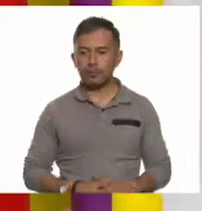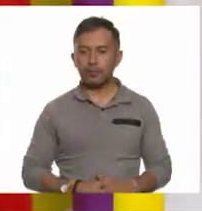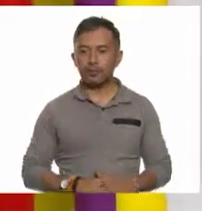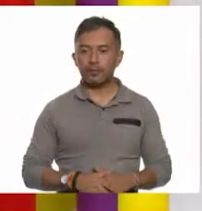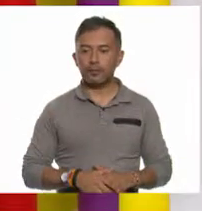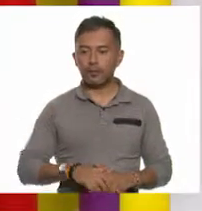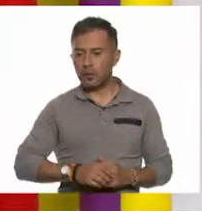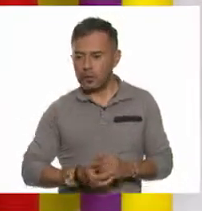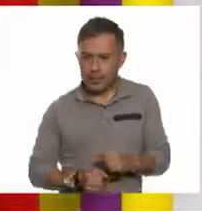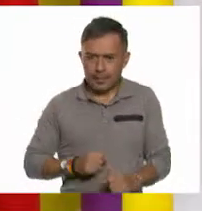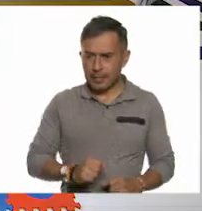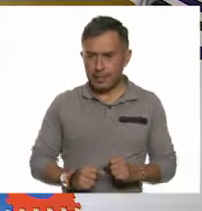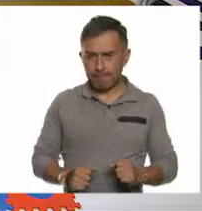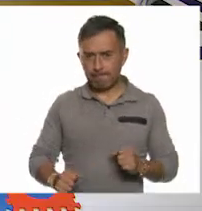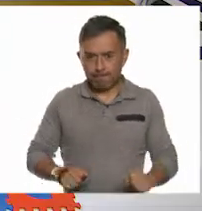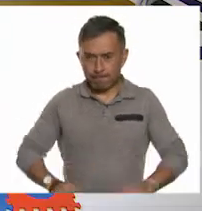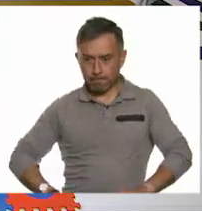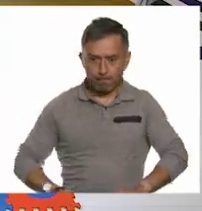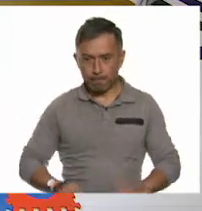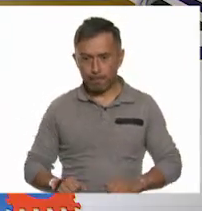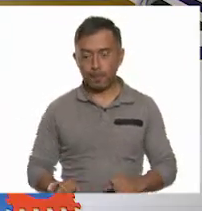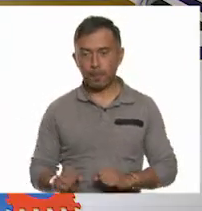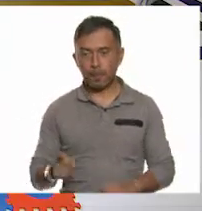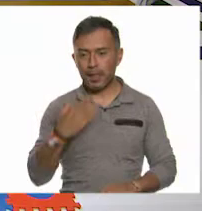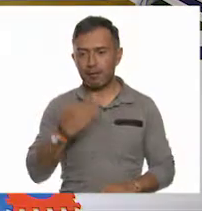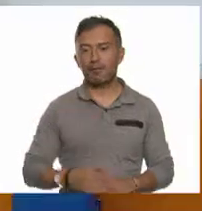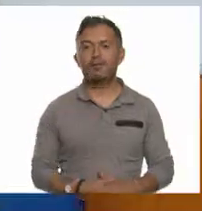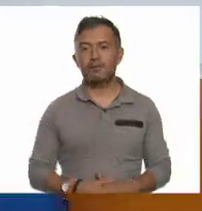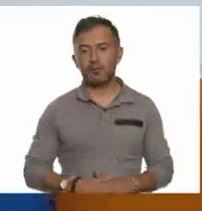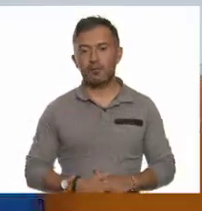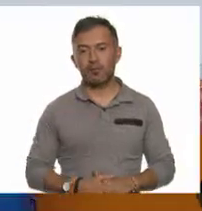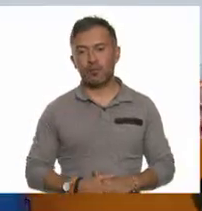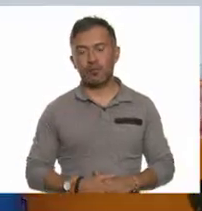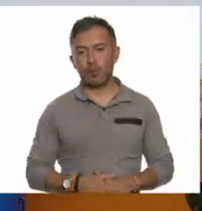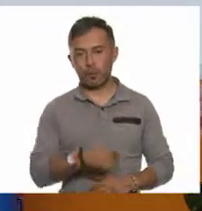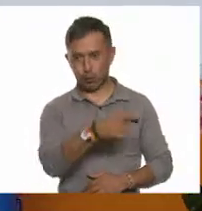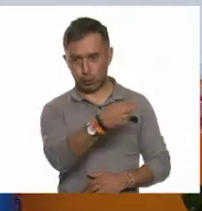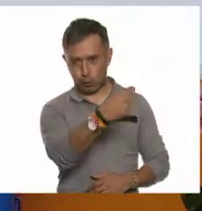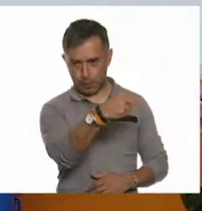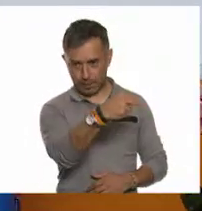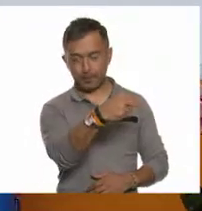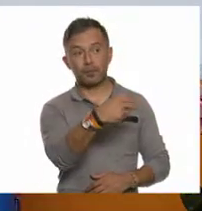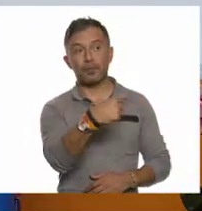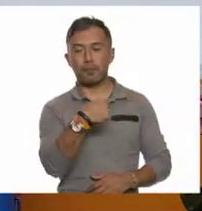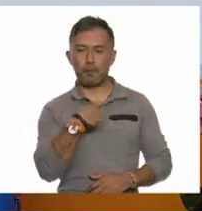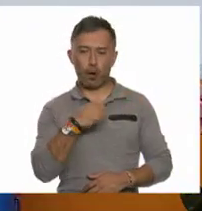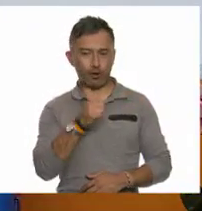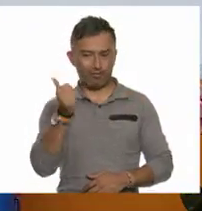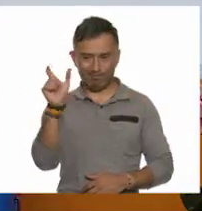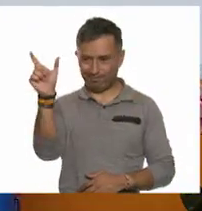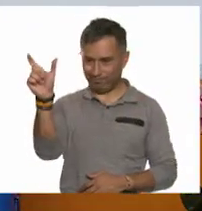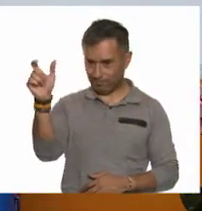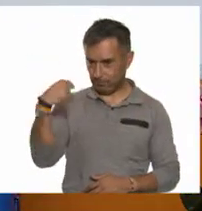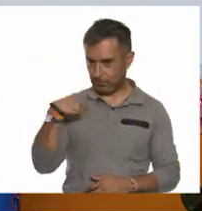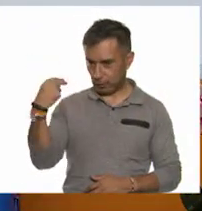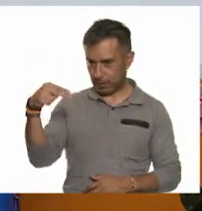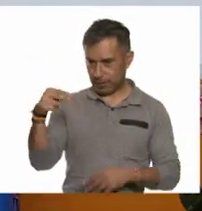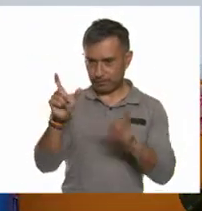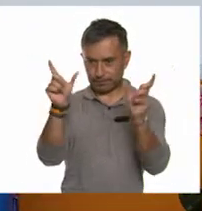Muy bien. Estamos para listos. anotar tu puntaje Muy bien. y el mío de este lado.